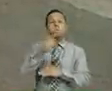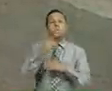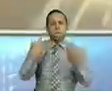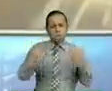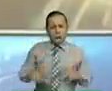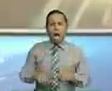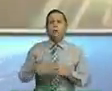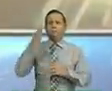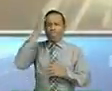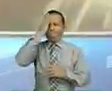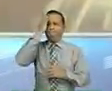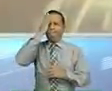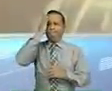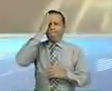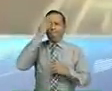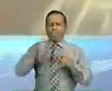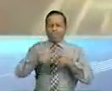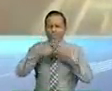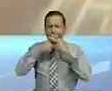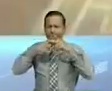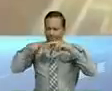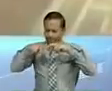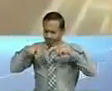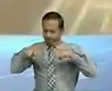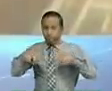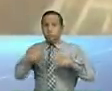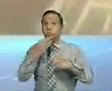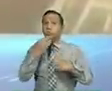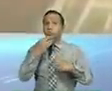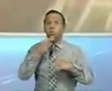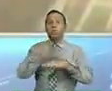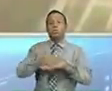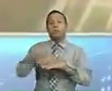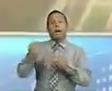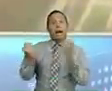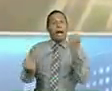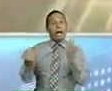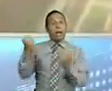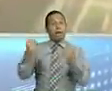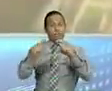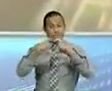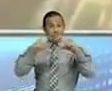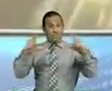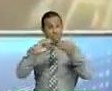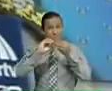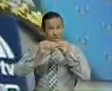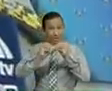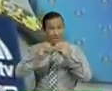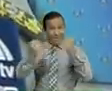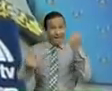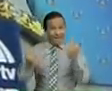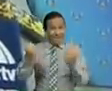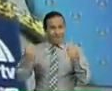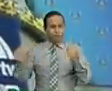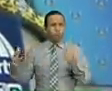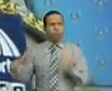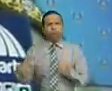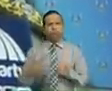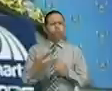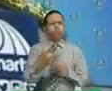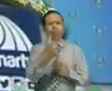ataque, entre ellos la identificación del vehículo que aparece en las imágenes. Particularmente se han